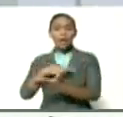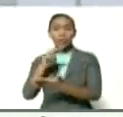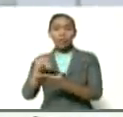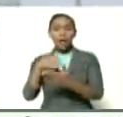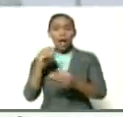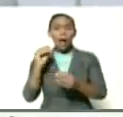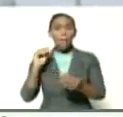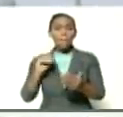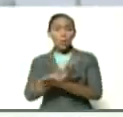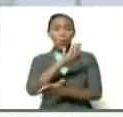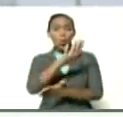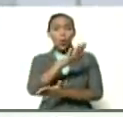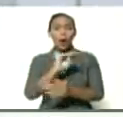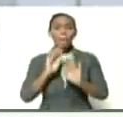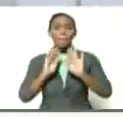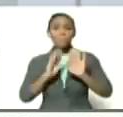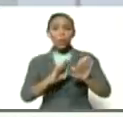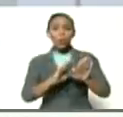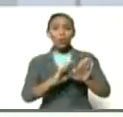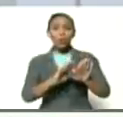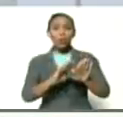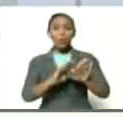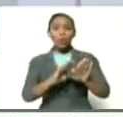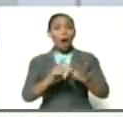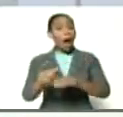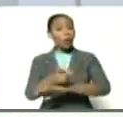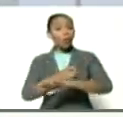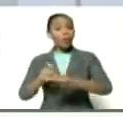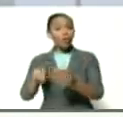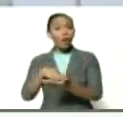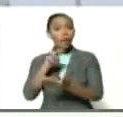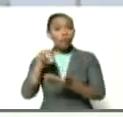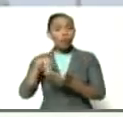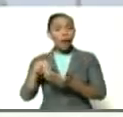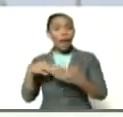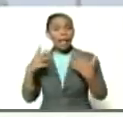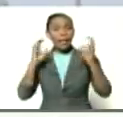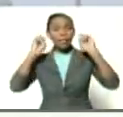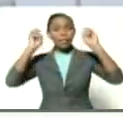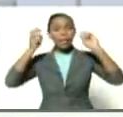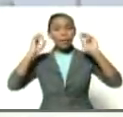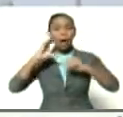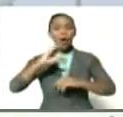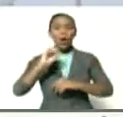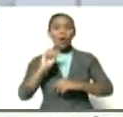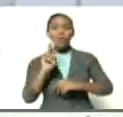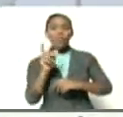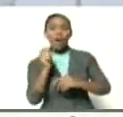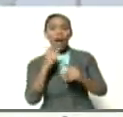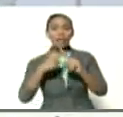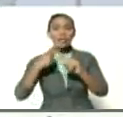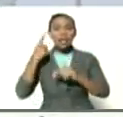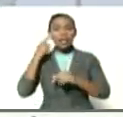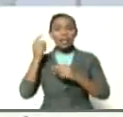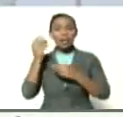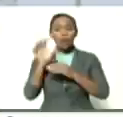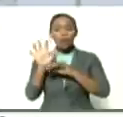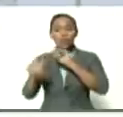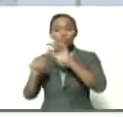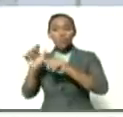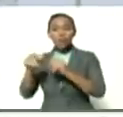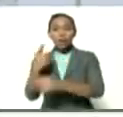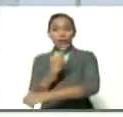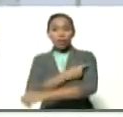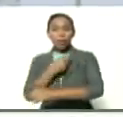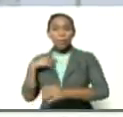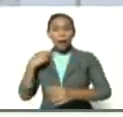ha impulsado el apoyo al gobierno nacional en el mecanismo COVAX para la consecución de las vacunas